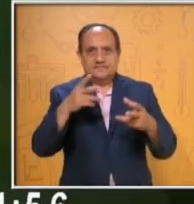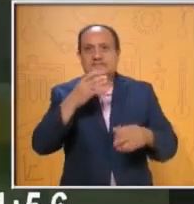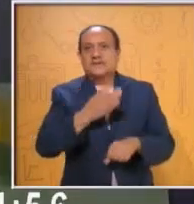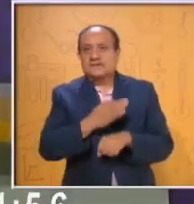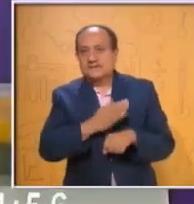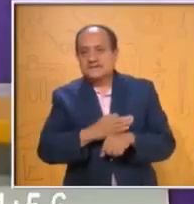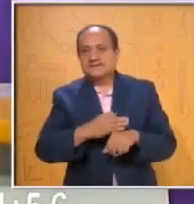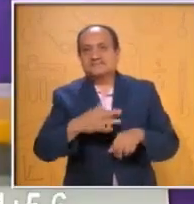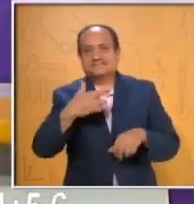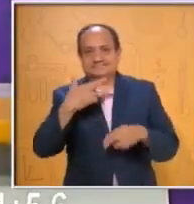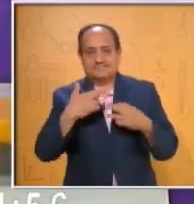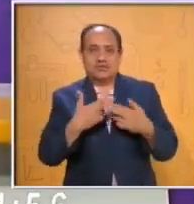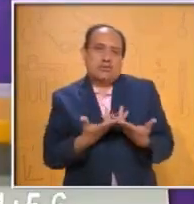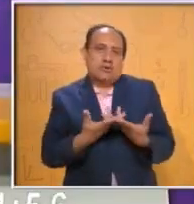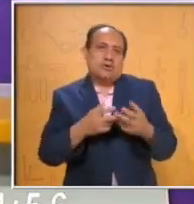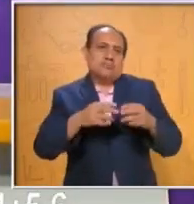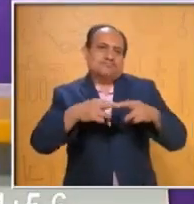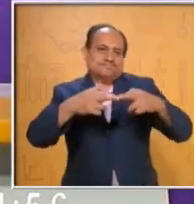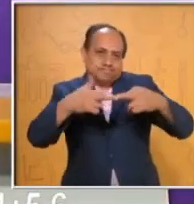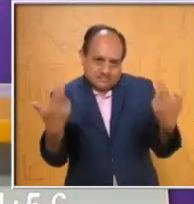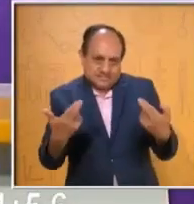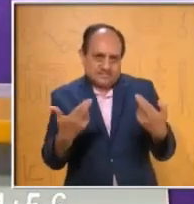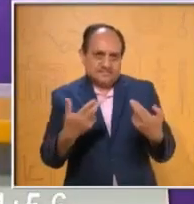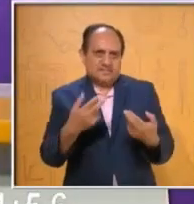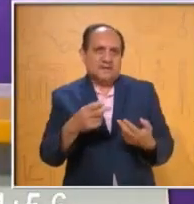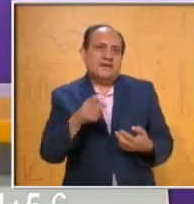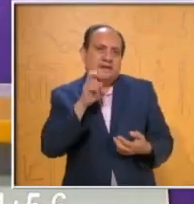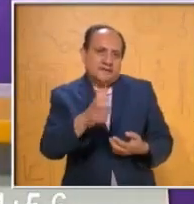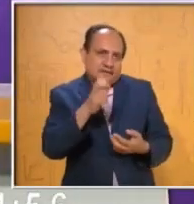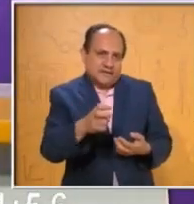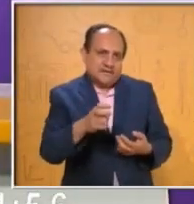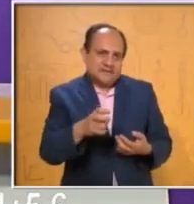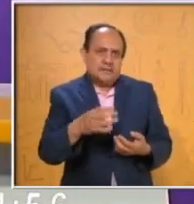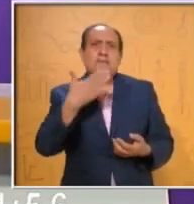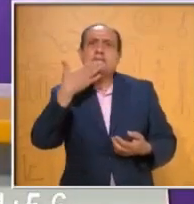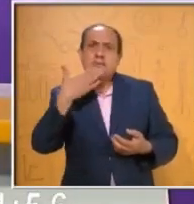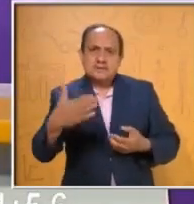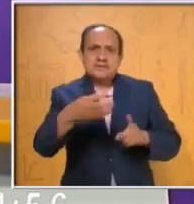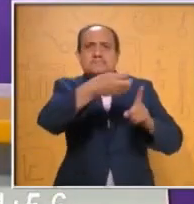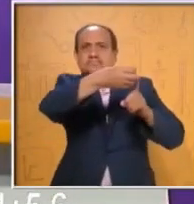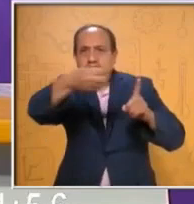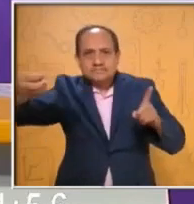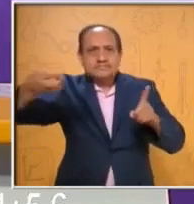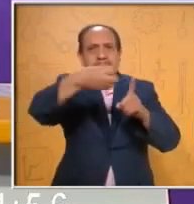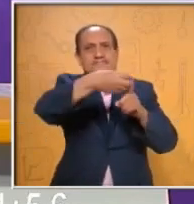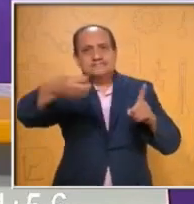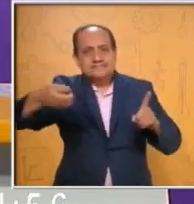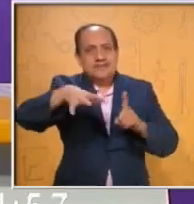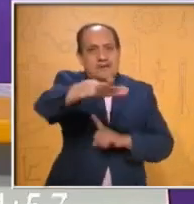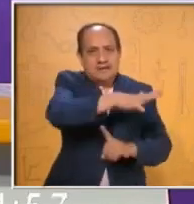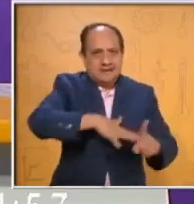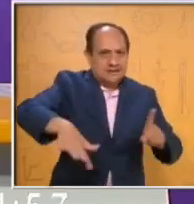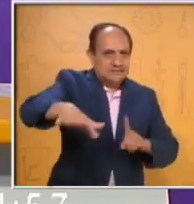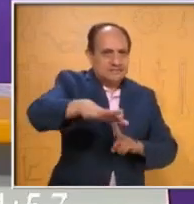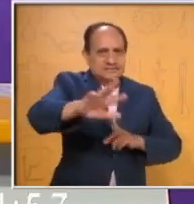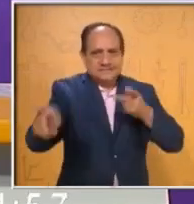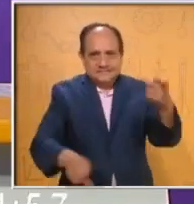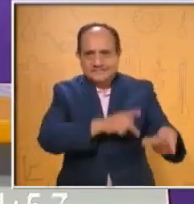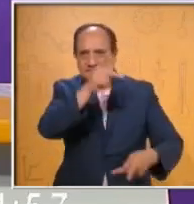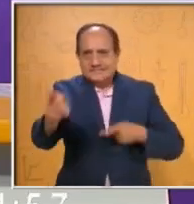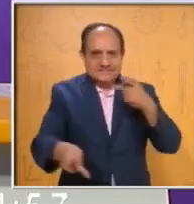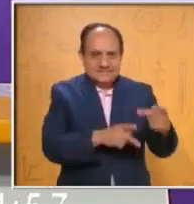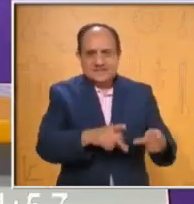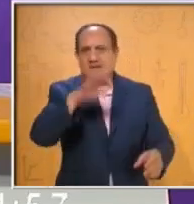en mal estado. Eso se dio gracias a una buena organización, a un consenso, a